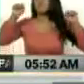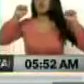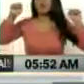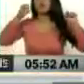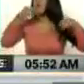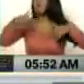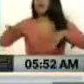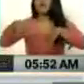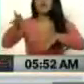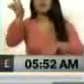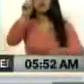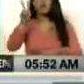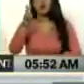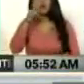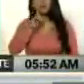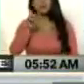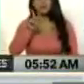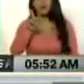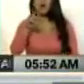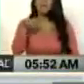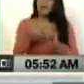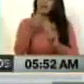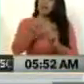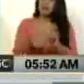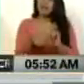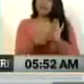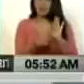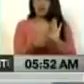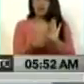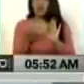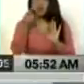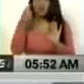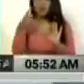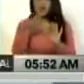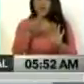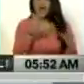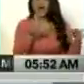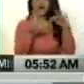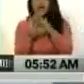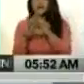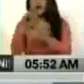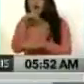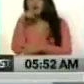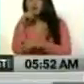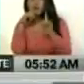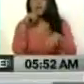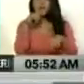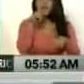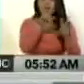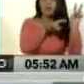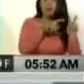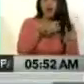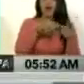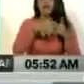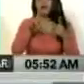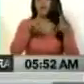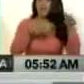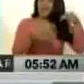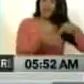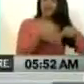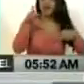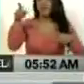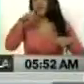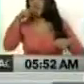desde hace bastante tiempo. También reflejan en notas económicas esa alianza entre Rusia y Venezuela, entre PDVSA y Rosneft, que